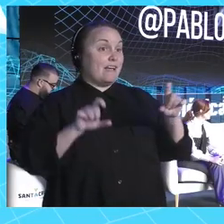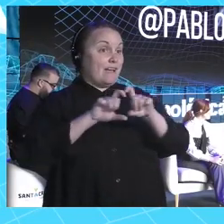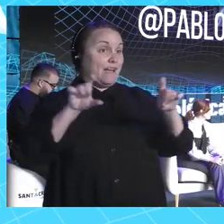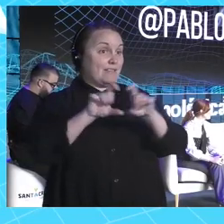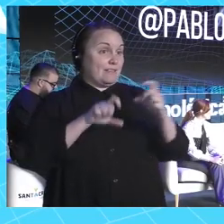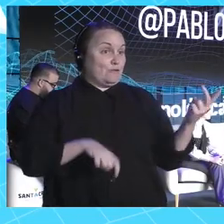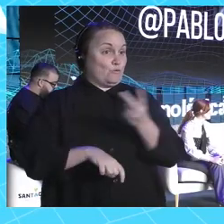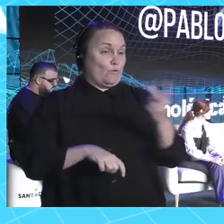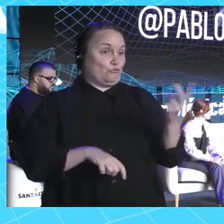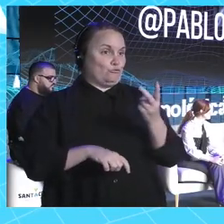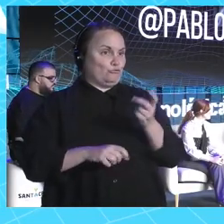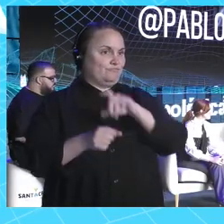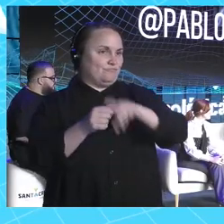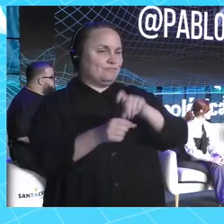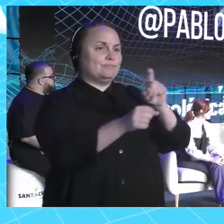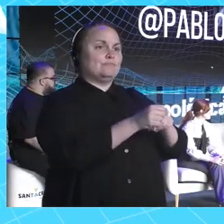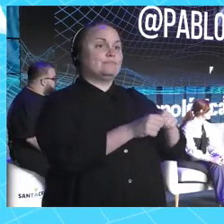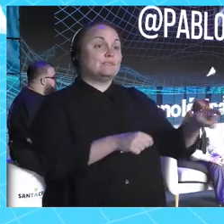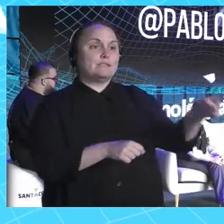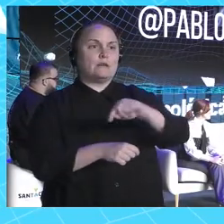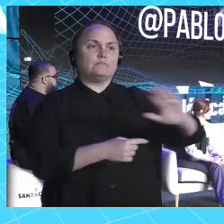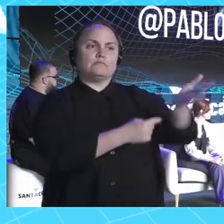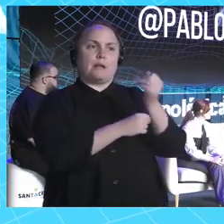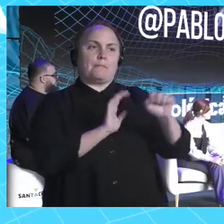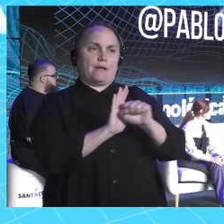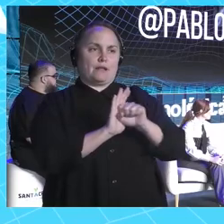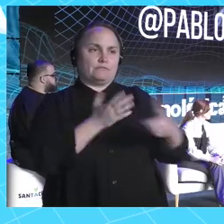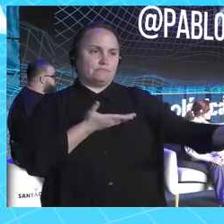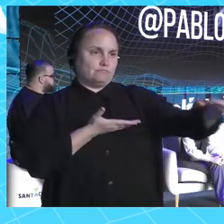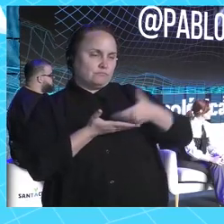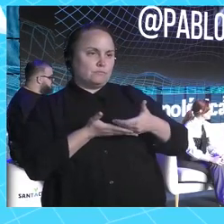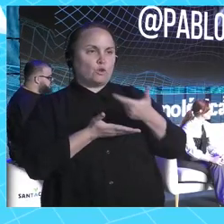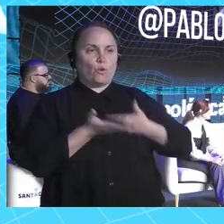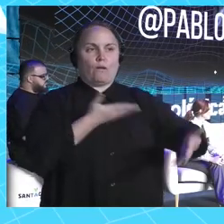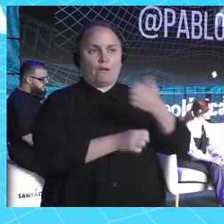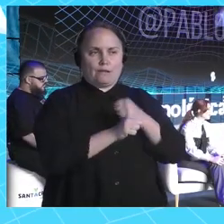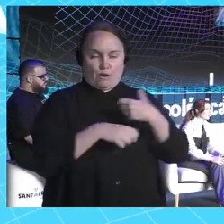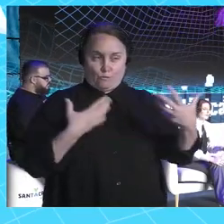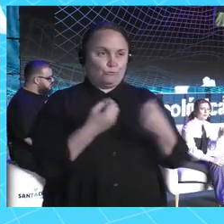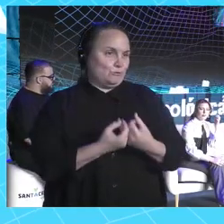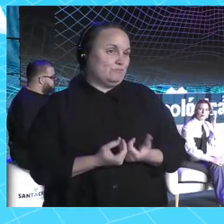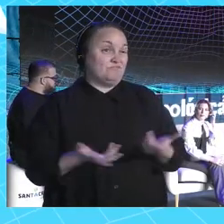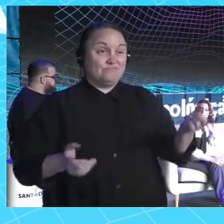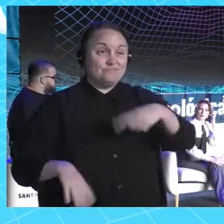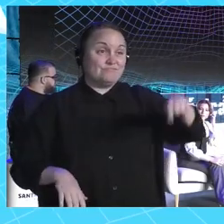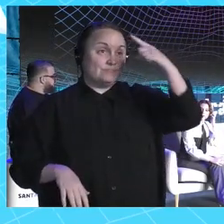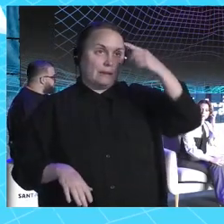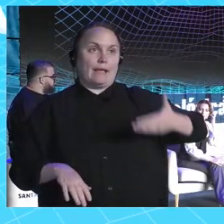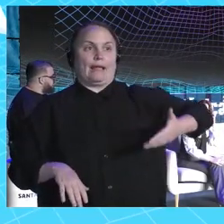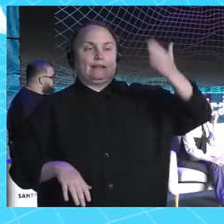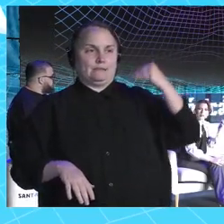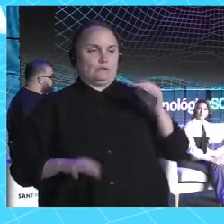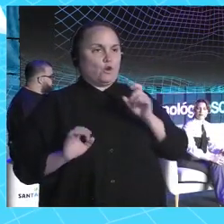agencias ellos me presentan a las marcas que con las que yo puedo trabajar no al final pues como esto ya se sabe de antes